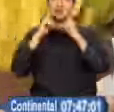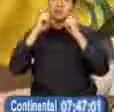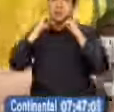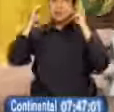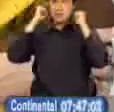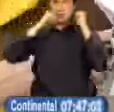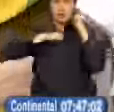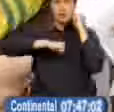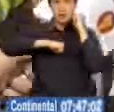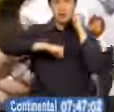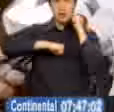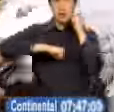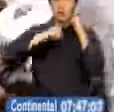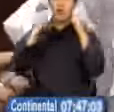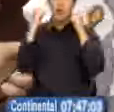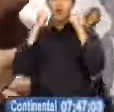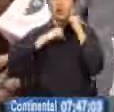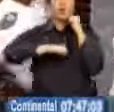victoria